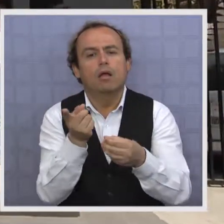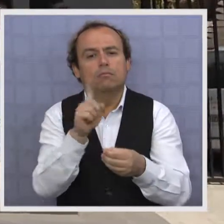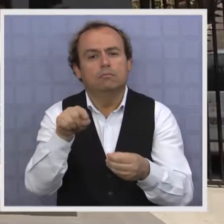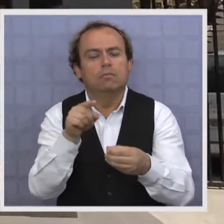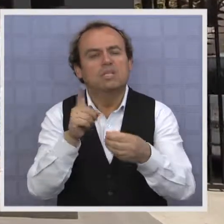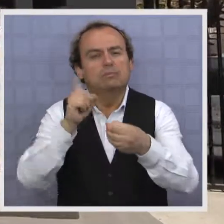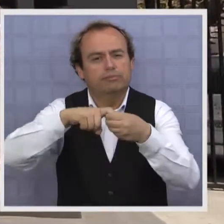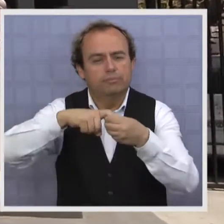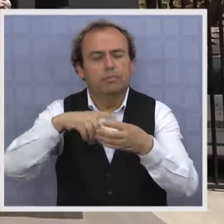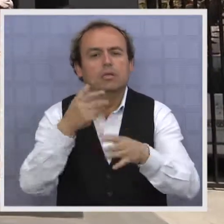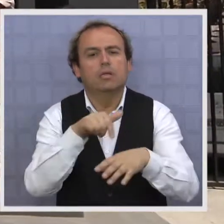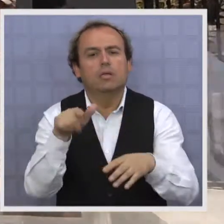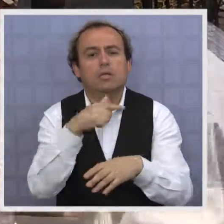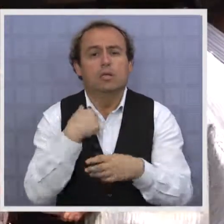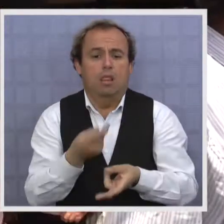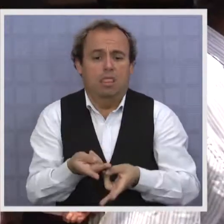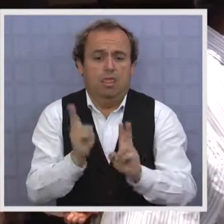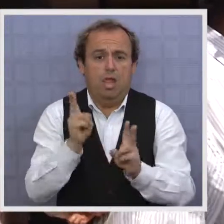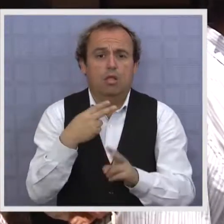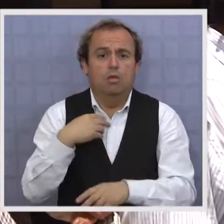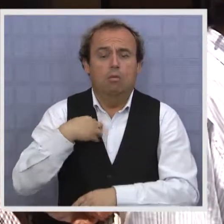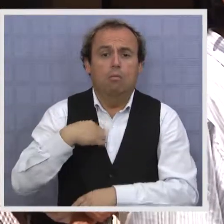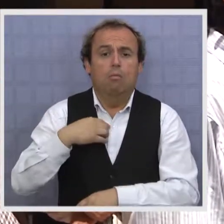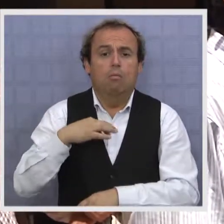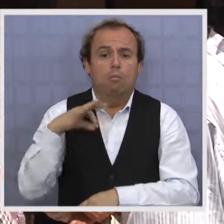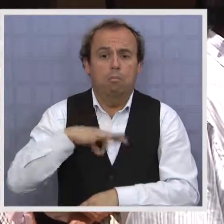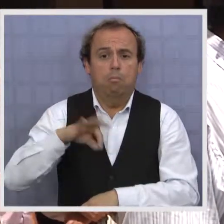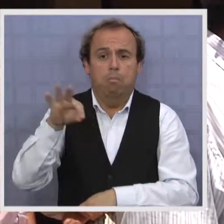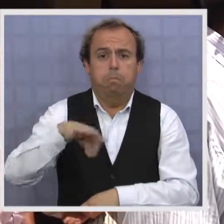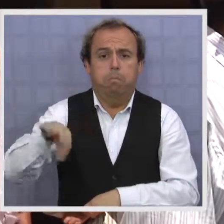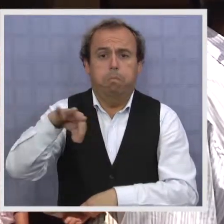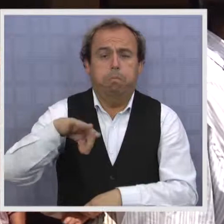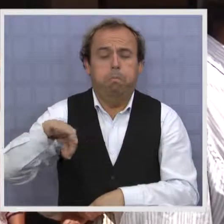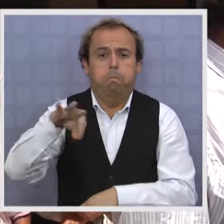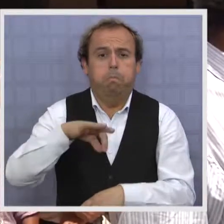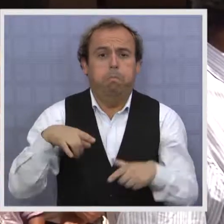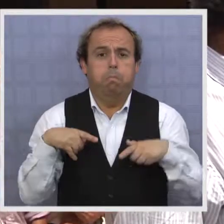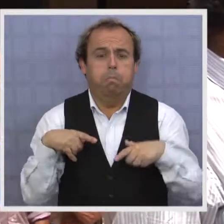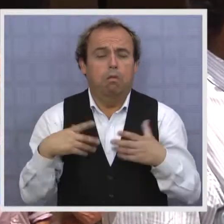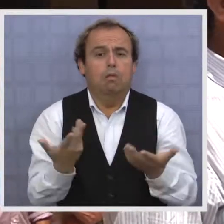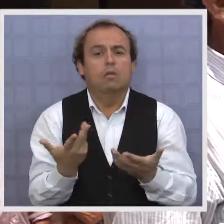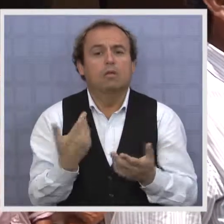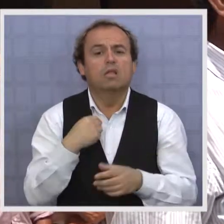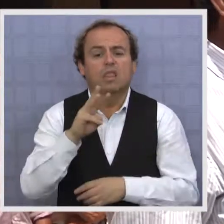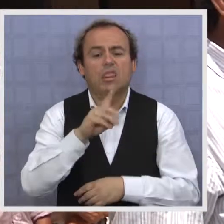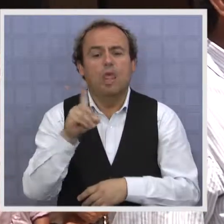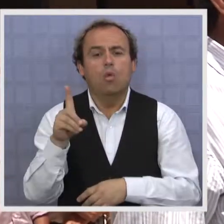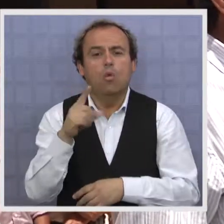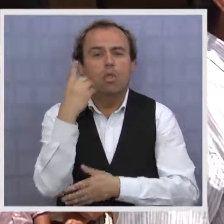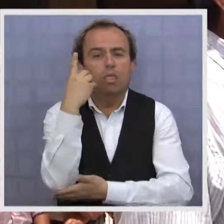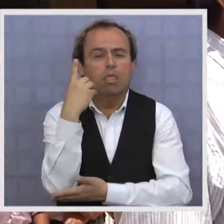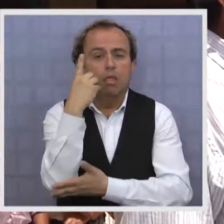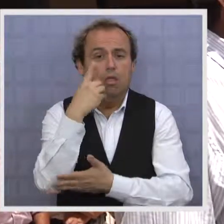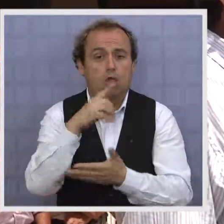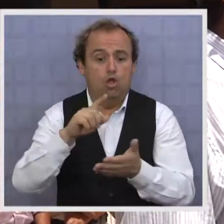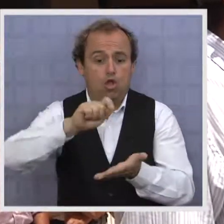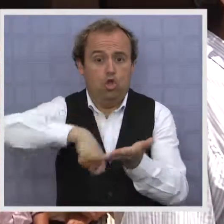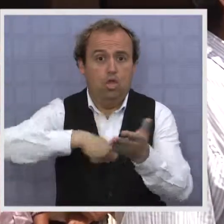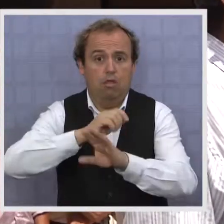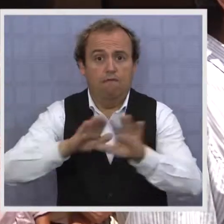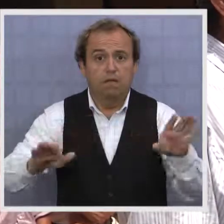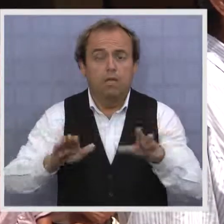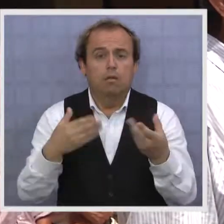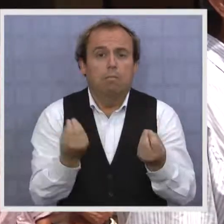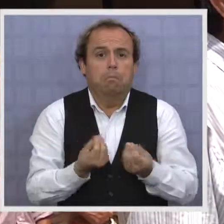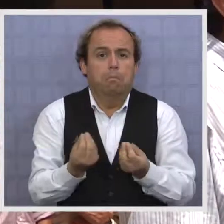El derecho a la cesantía, dado que los funcionarios públicos no tienen indemnización al momento cuando cada 31 de diciembre, ¿cierto?, se le caduca su contrato.